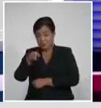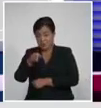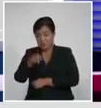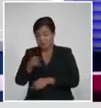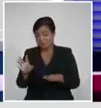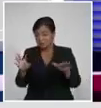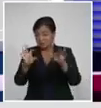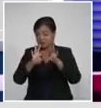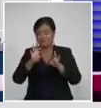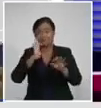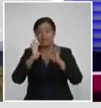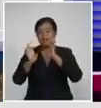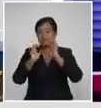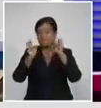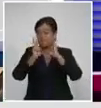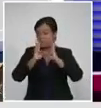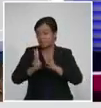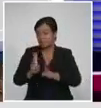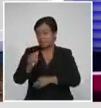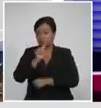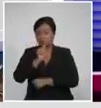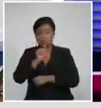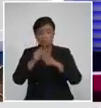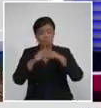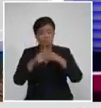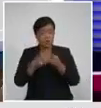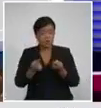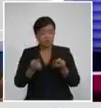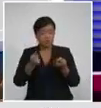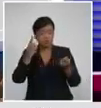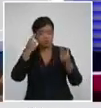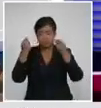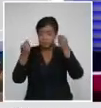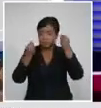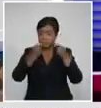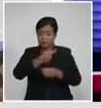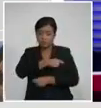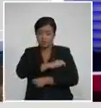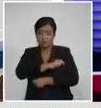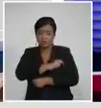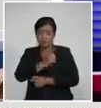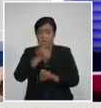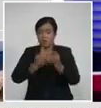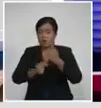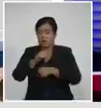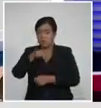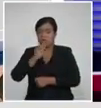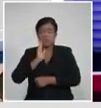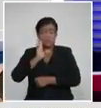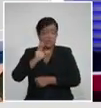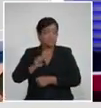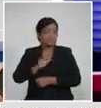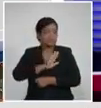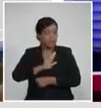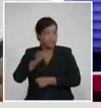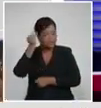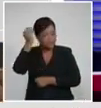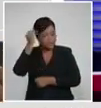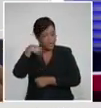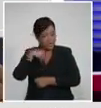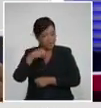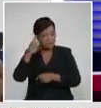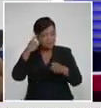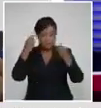gran expectativa entre la población. Sí. Uno de ellos me dice, ya se sabe que se está pensando, doctor, en una vacuna para